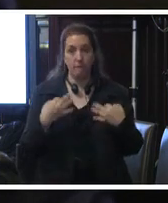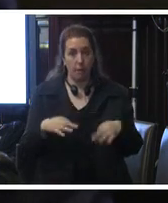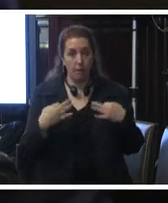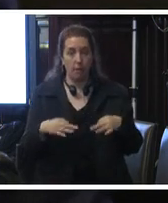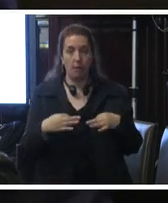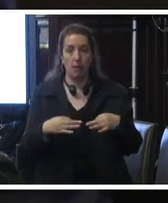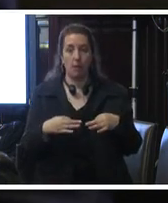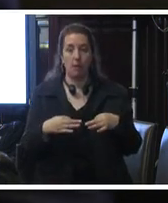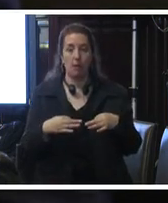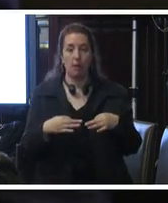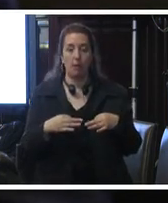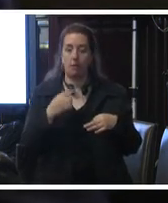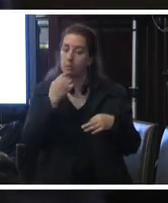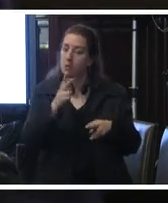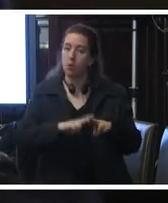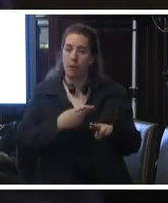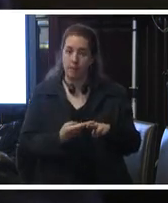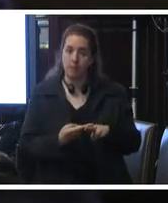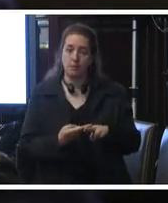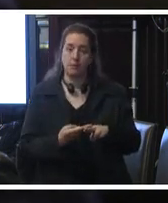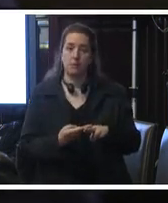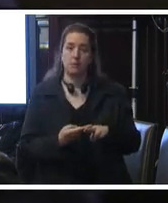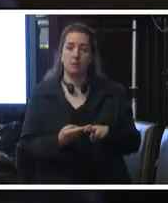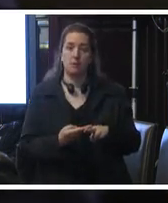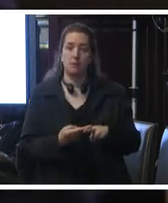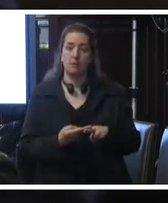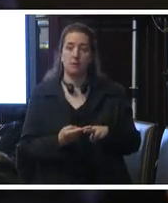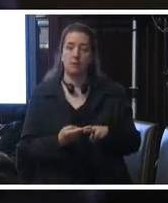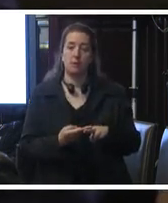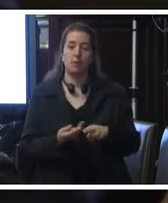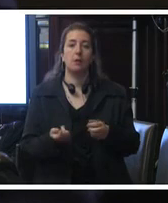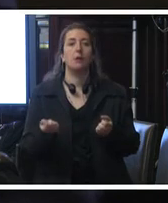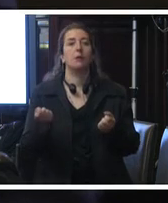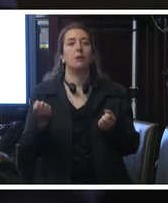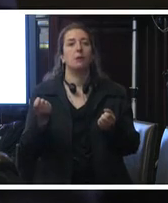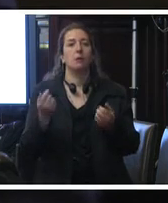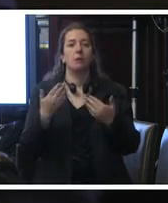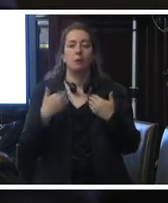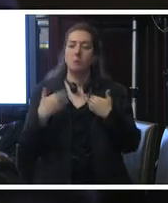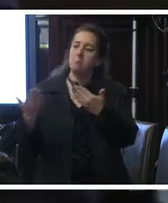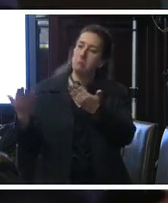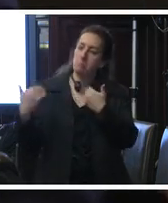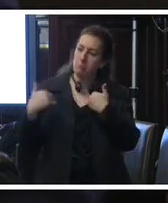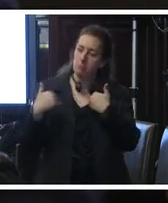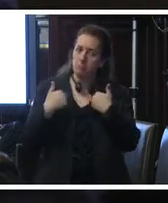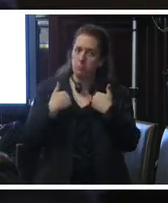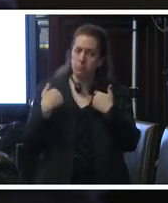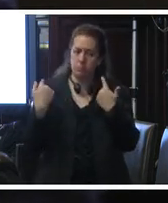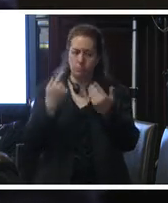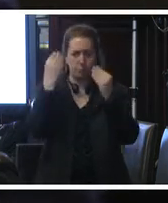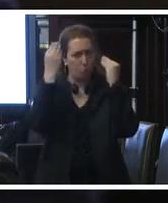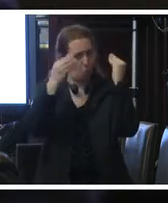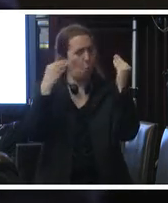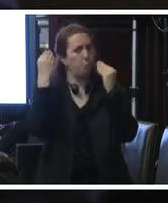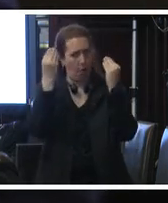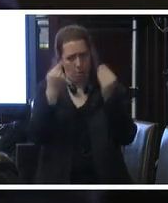Realmente, pues reitero que recibimos con grave preocupación la